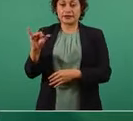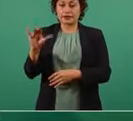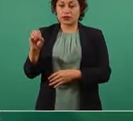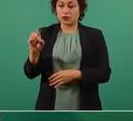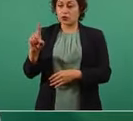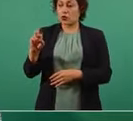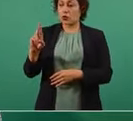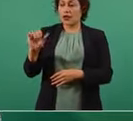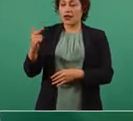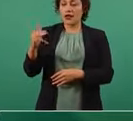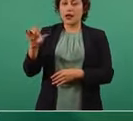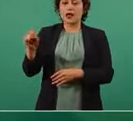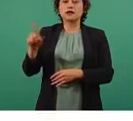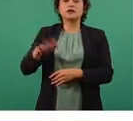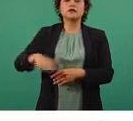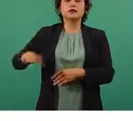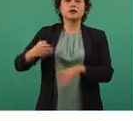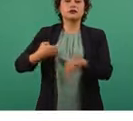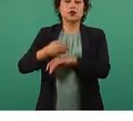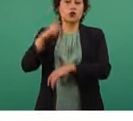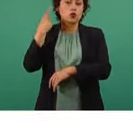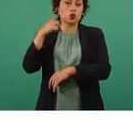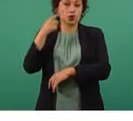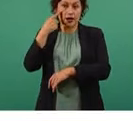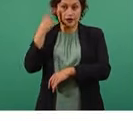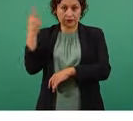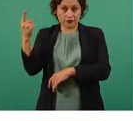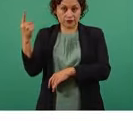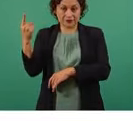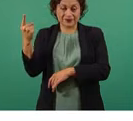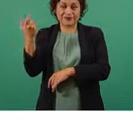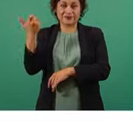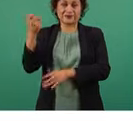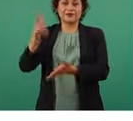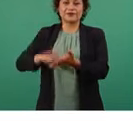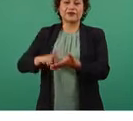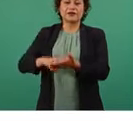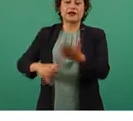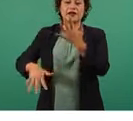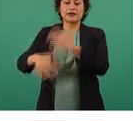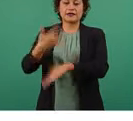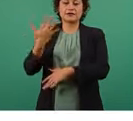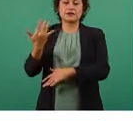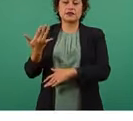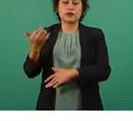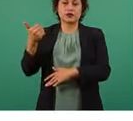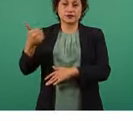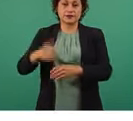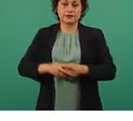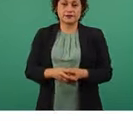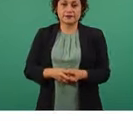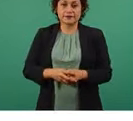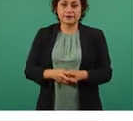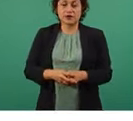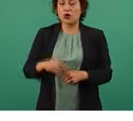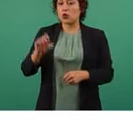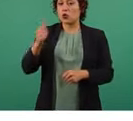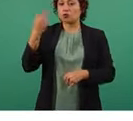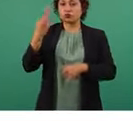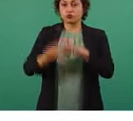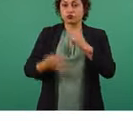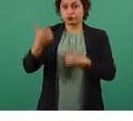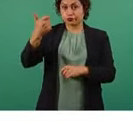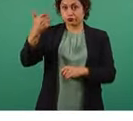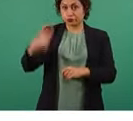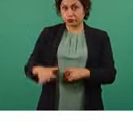Duragas en Durango, Durango, con un precio de 15 pesos con 56 centavos por litro. El más bajo, con 1